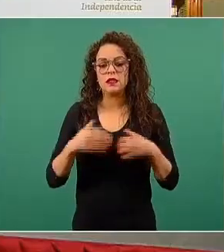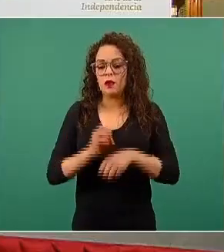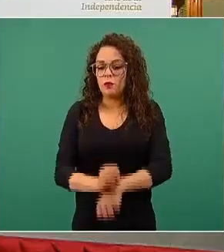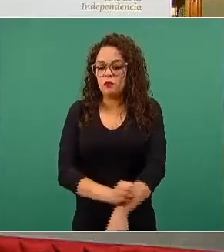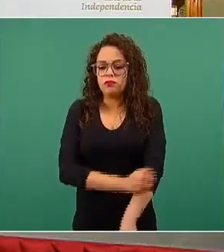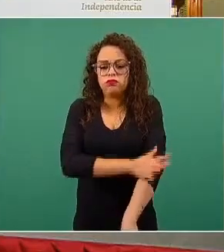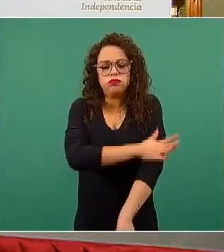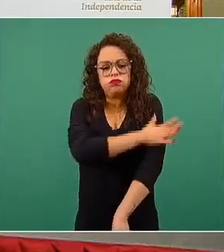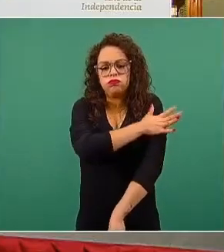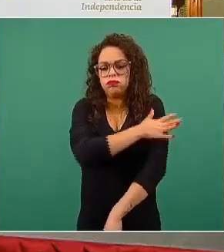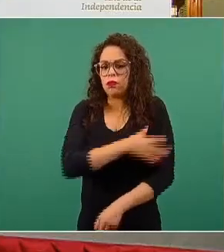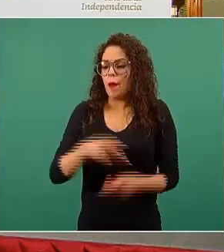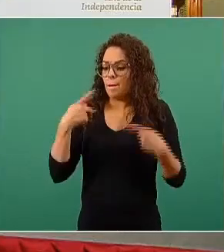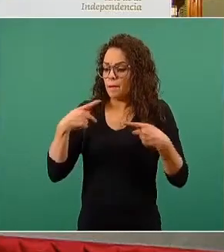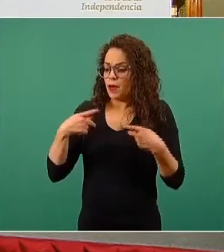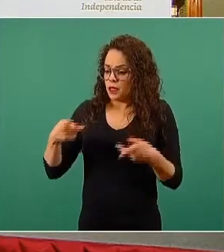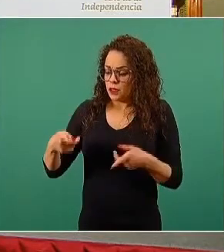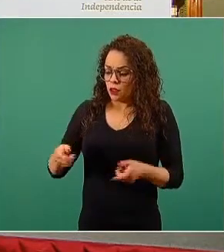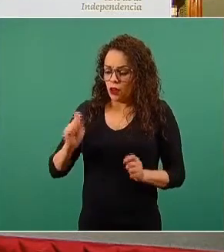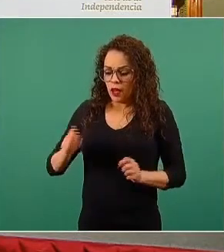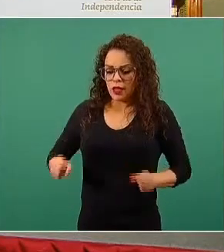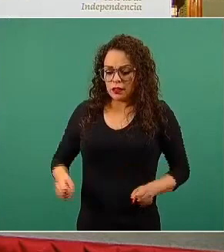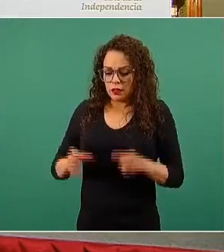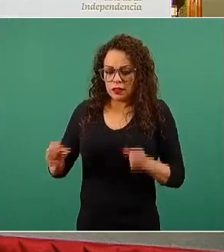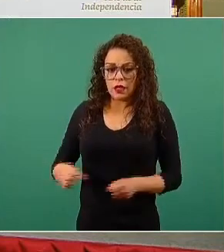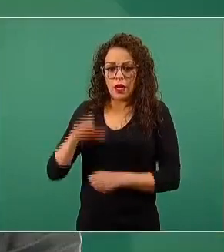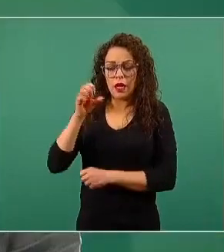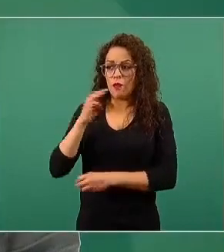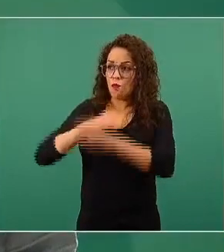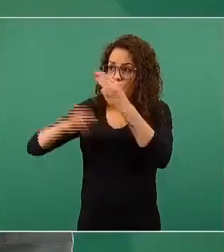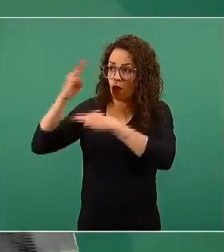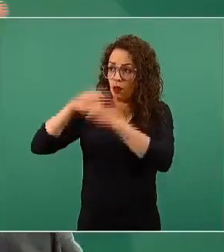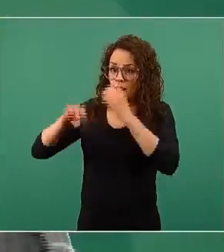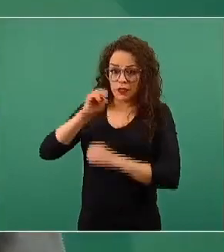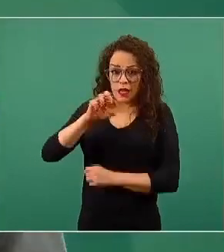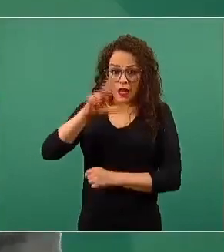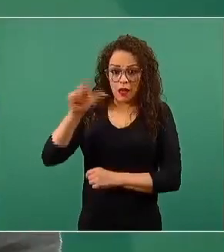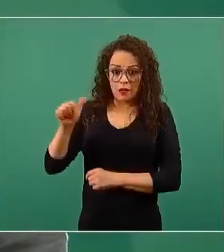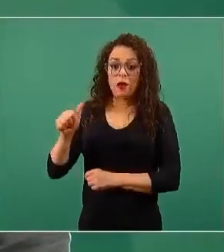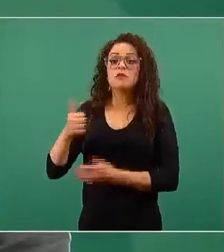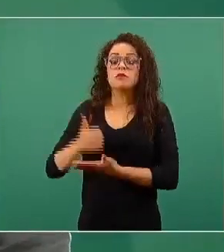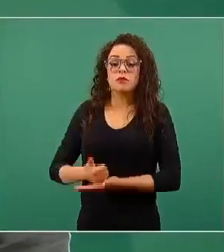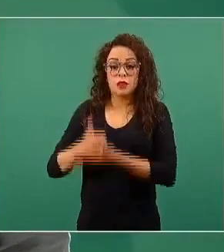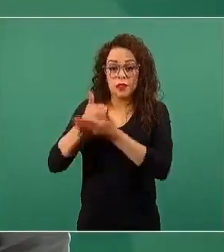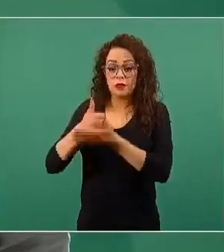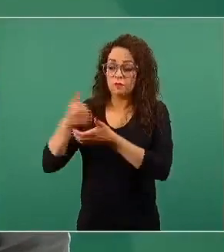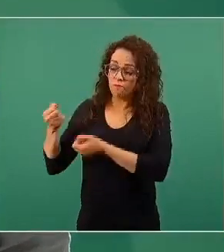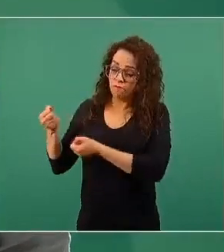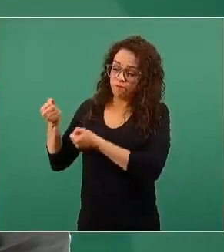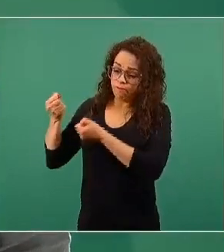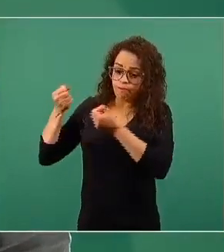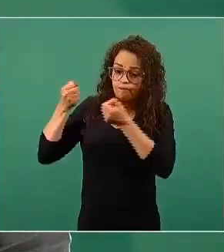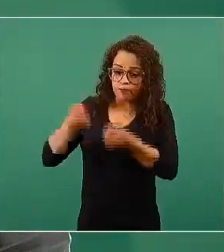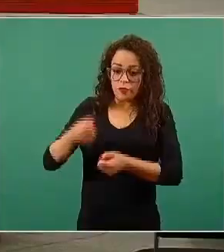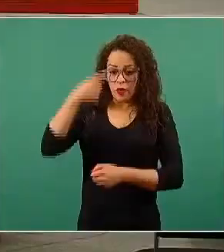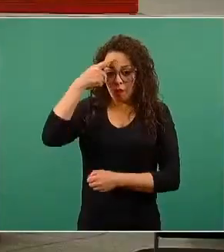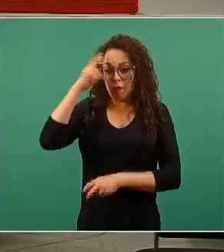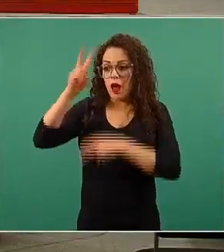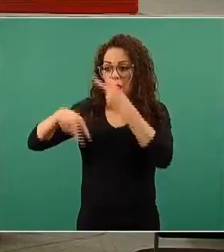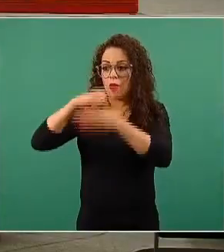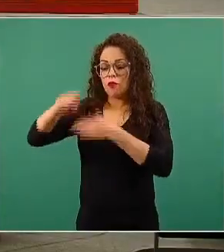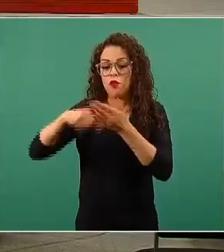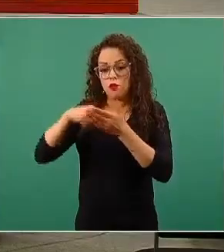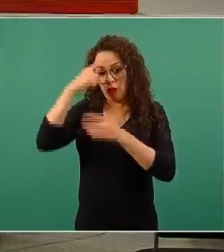través de la sierra a una persona en necesidad para que alcance la vacuna. Ha sido realmente conmovedor.